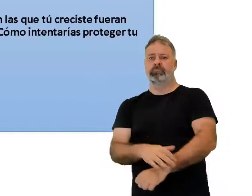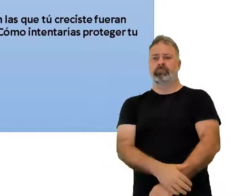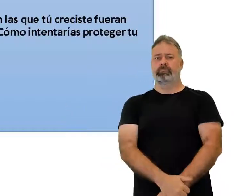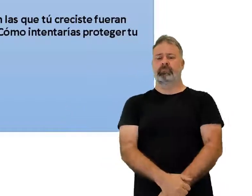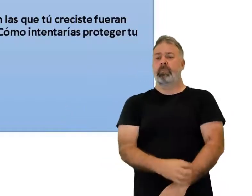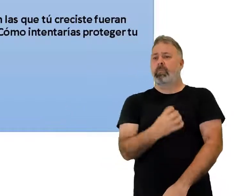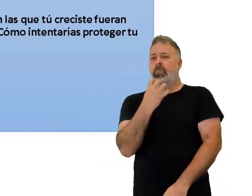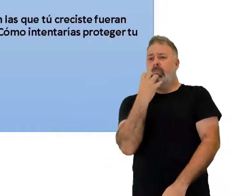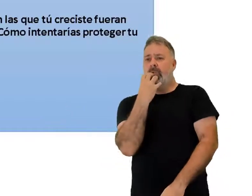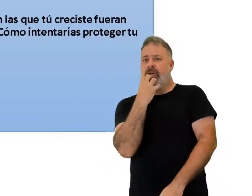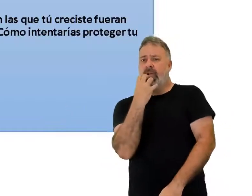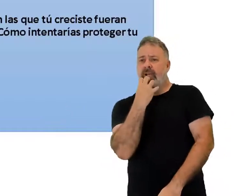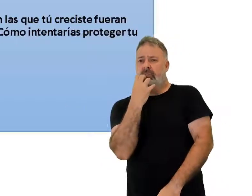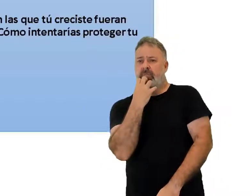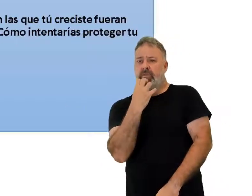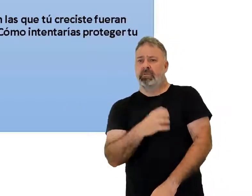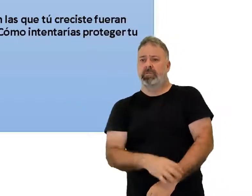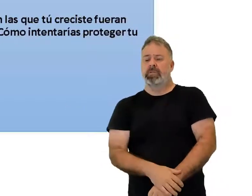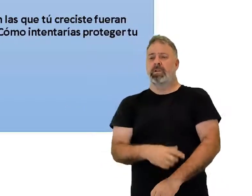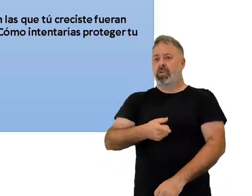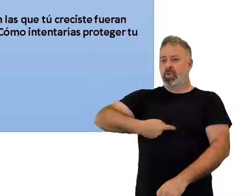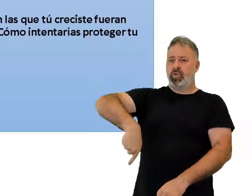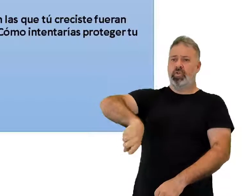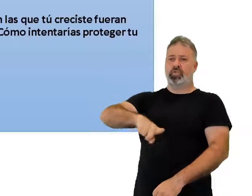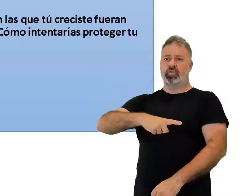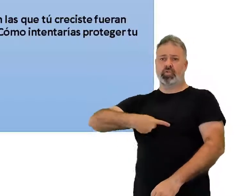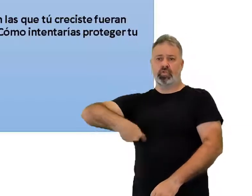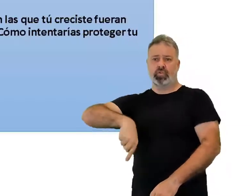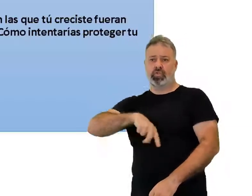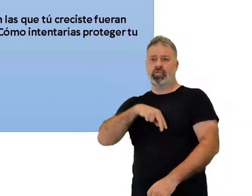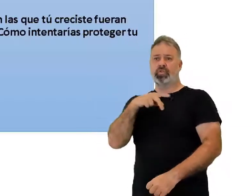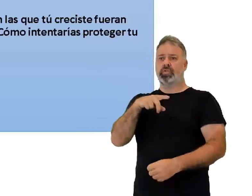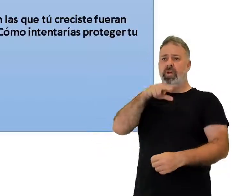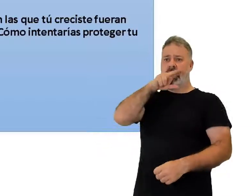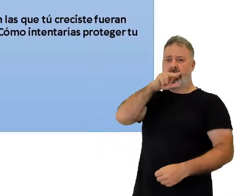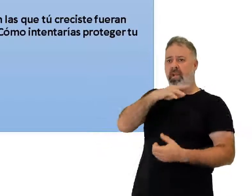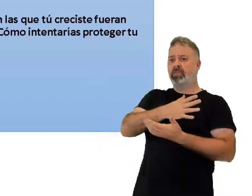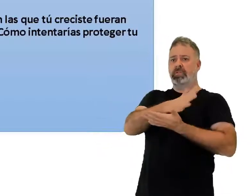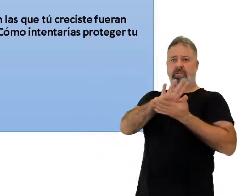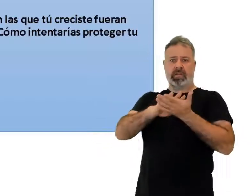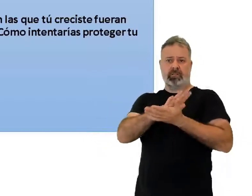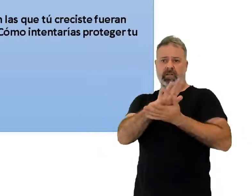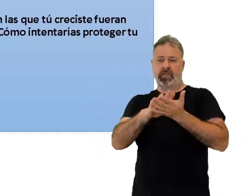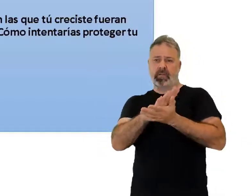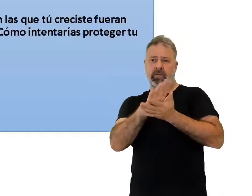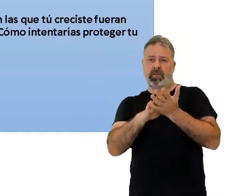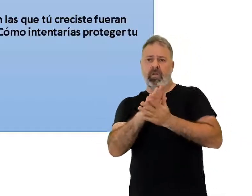Un ejemplo es cuando hablamos de la vida en la aldea global.